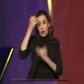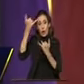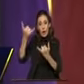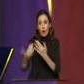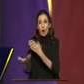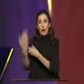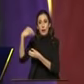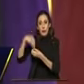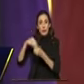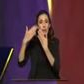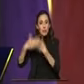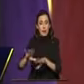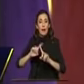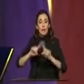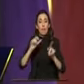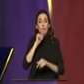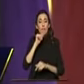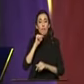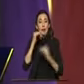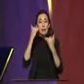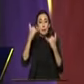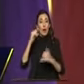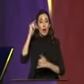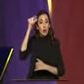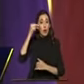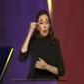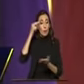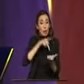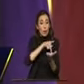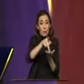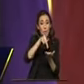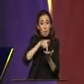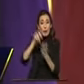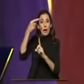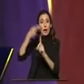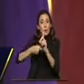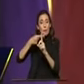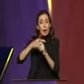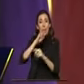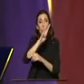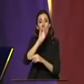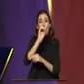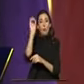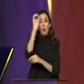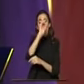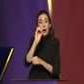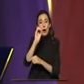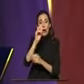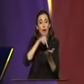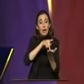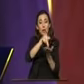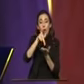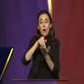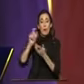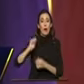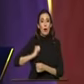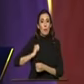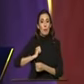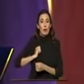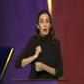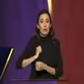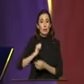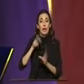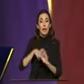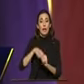gobierno, responsablemente, paga mensualmente el 40% del total de las pensiones de nuestros